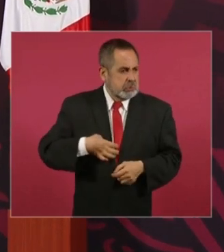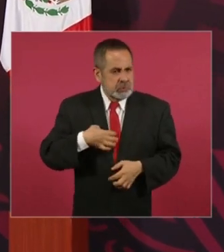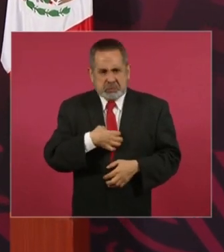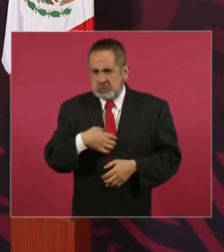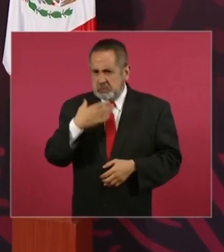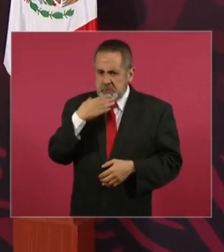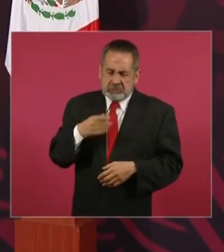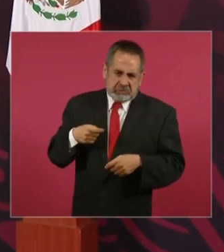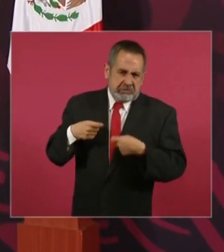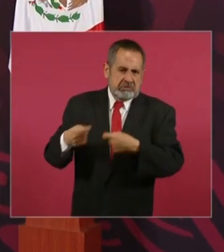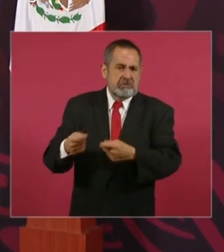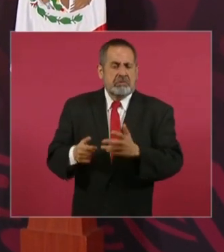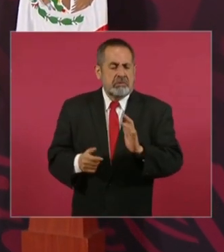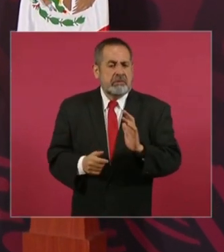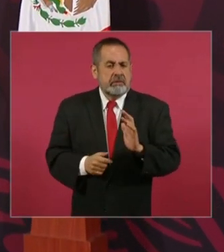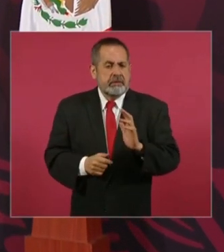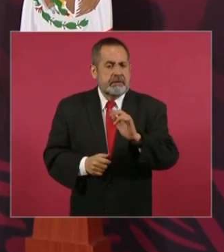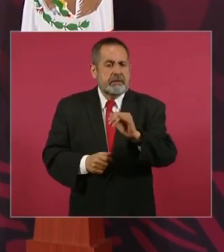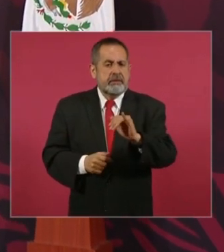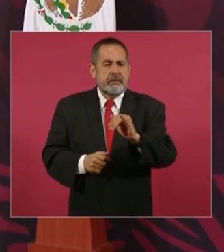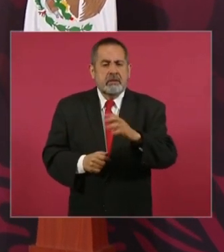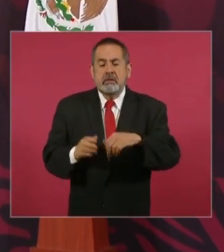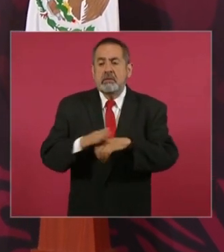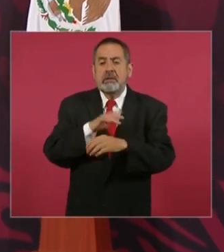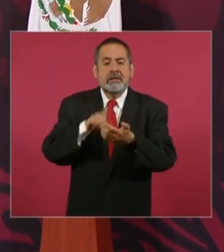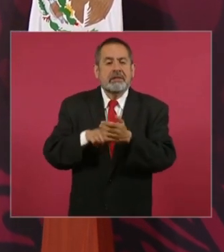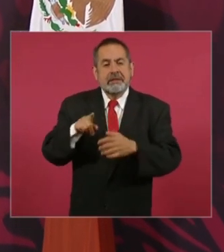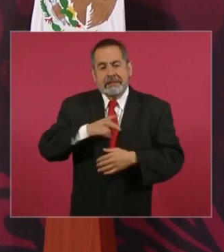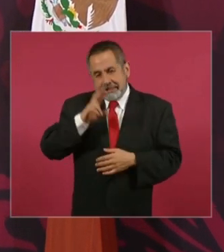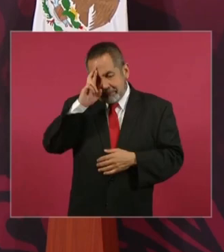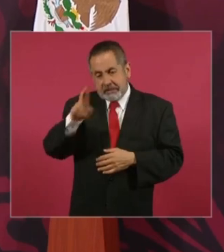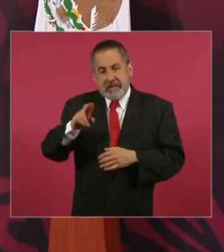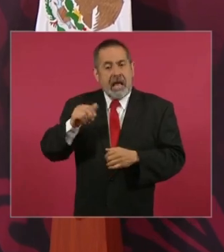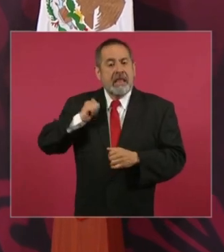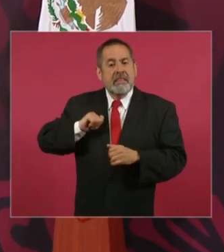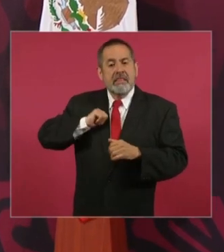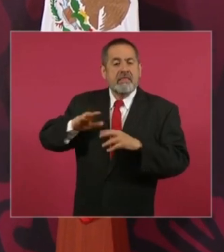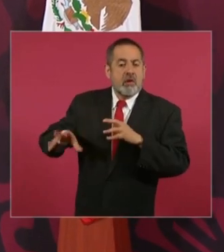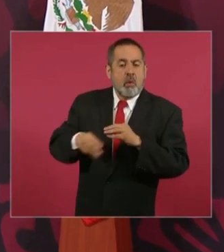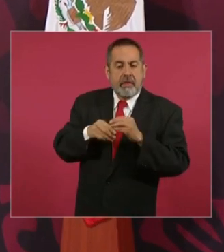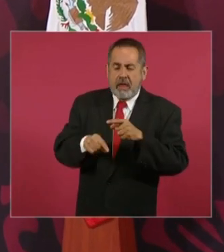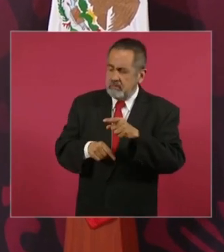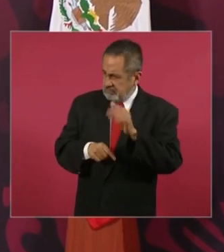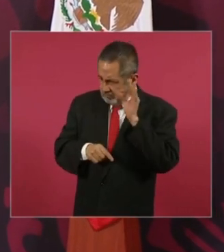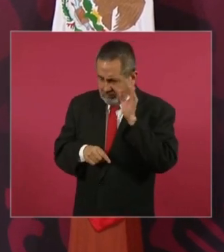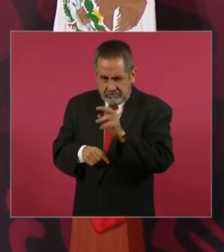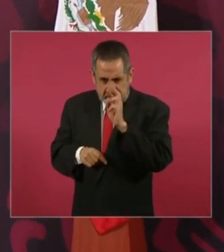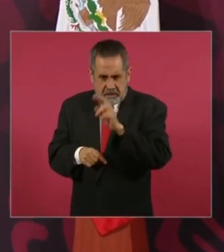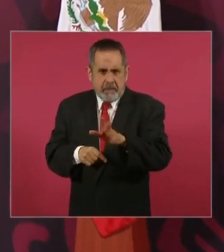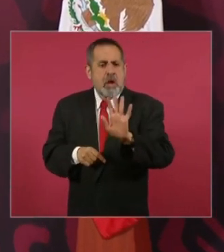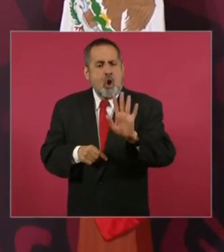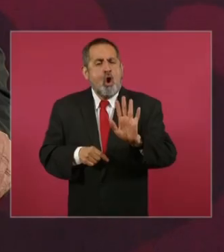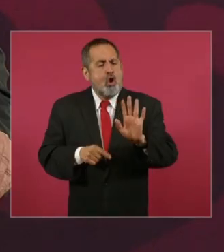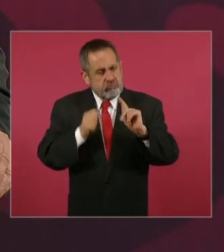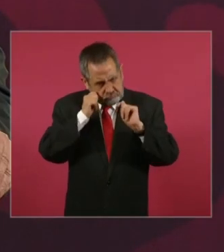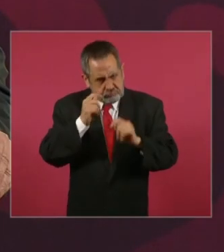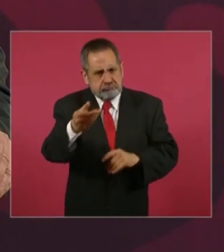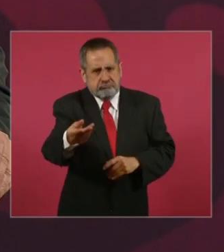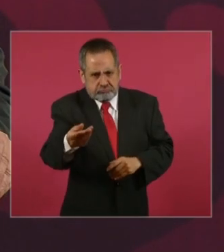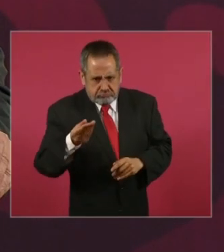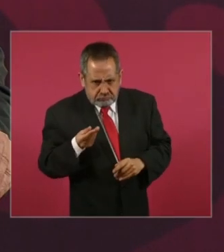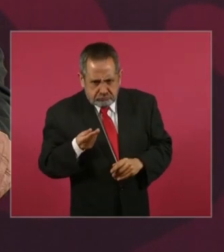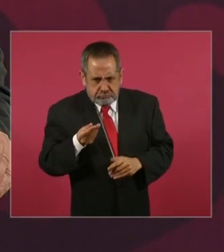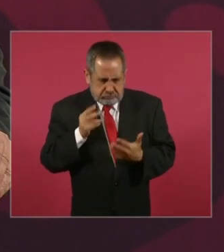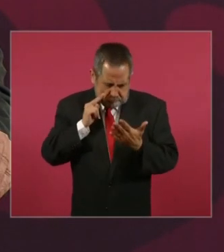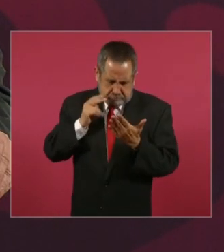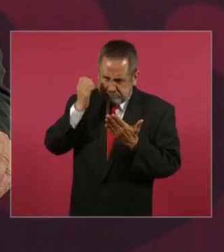contentos porque se está respetando la antigüedad. De todas maneras, lo vamos a